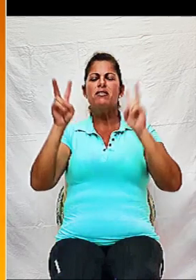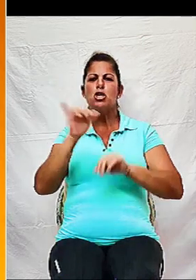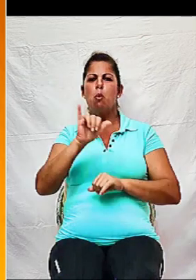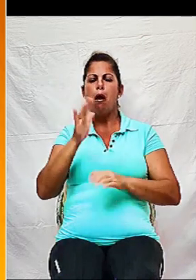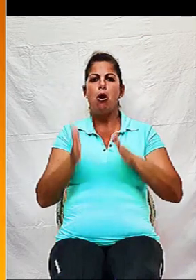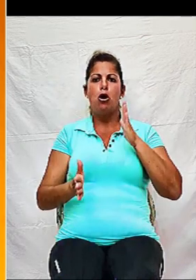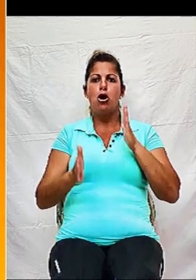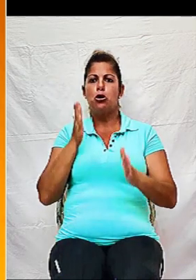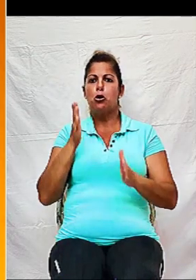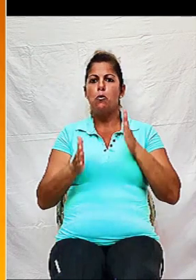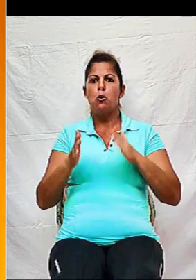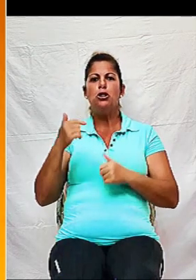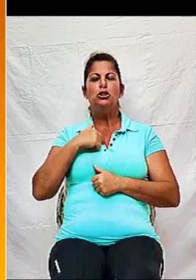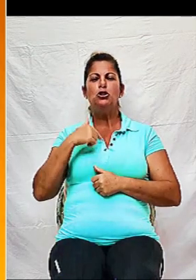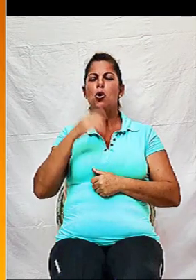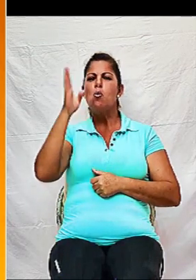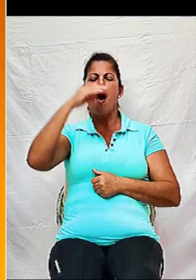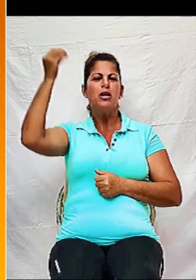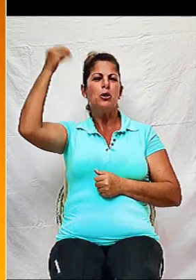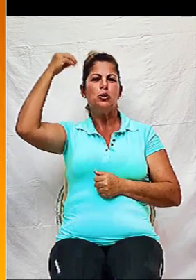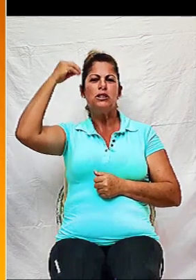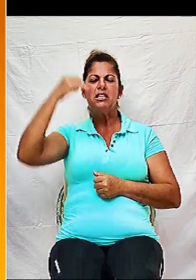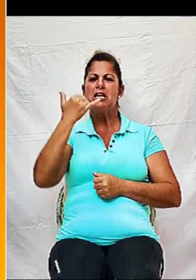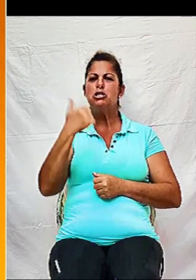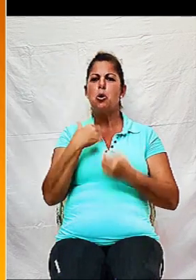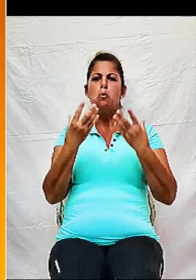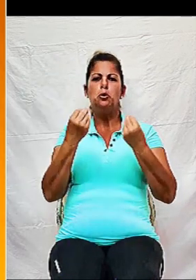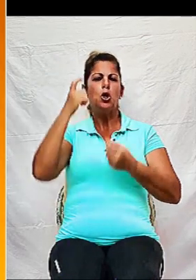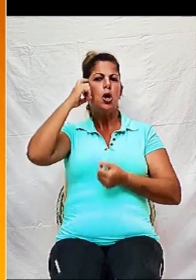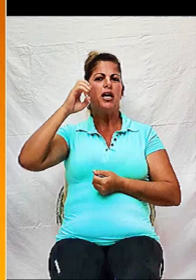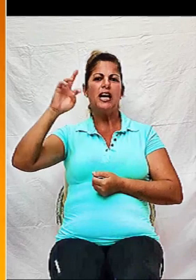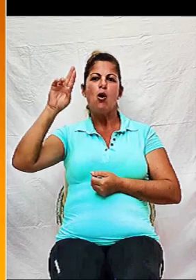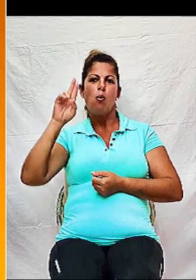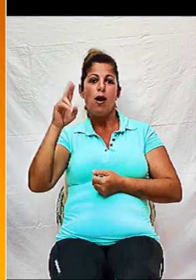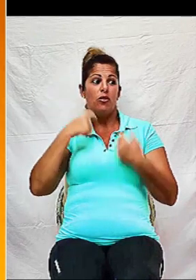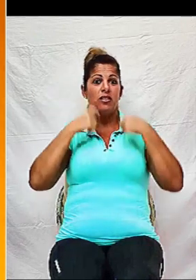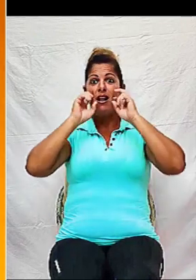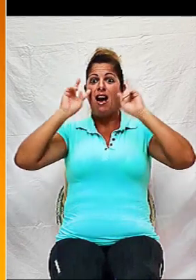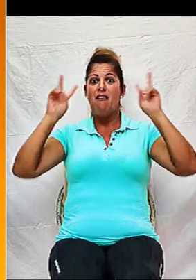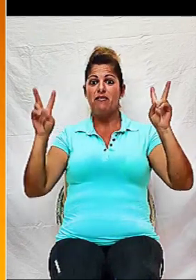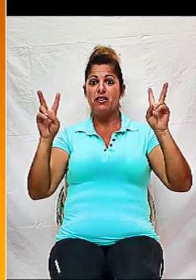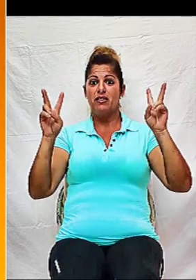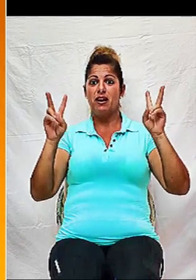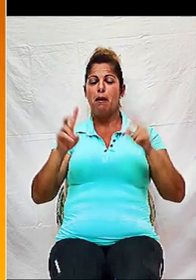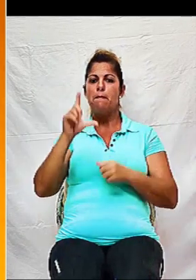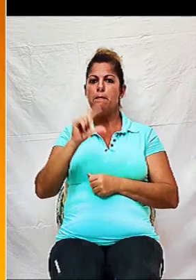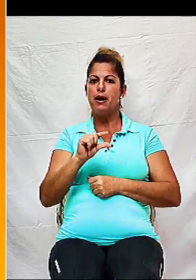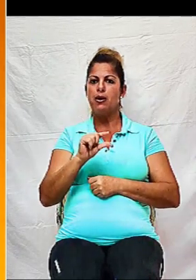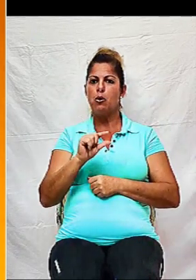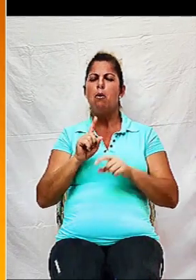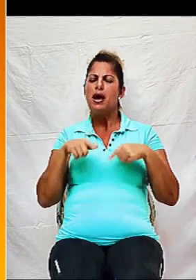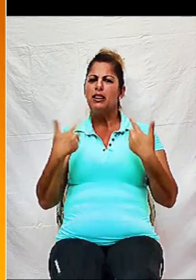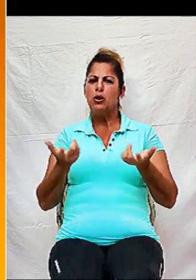Si al vivir en piloto automático me siento menos vivo y consciente y recuerdo menos las